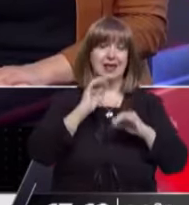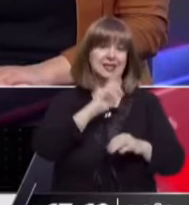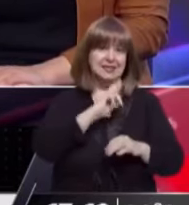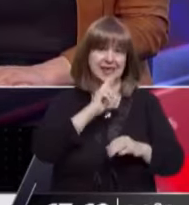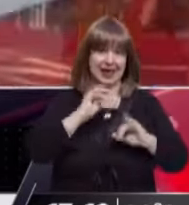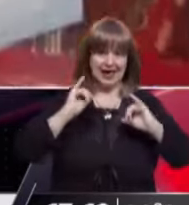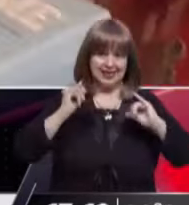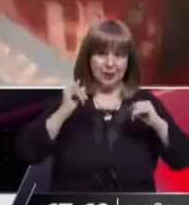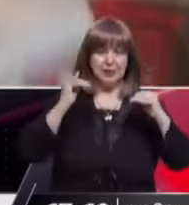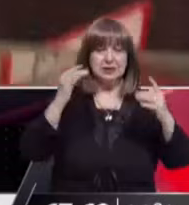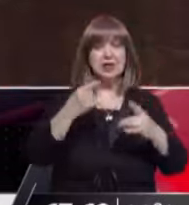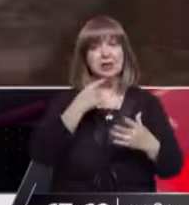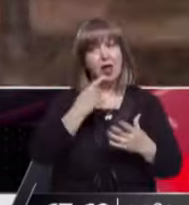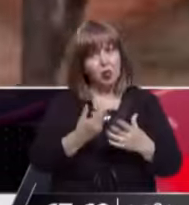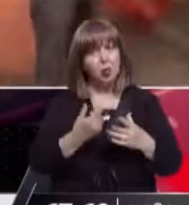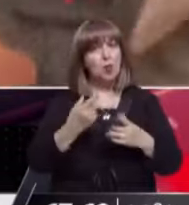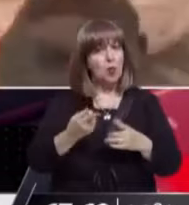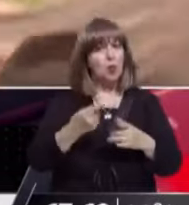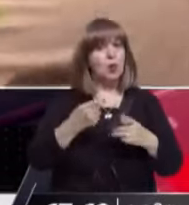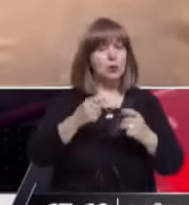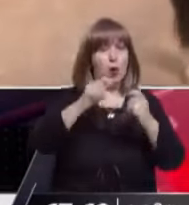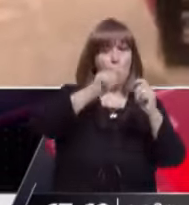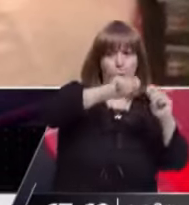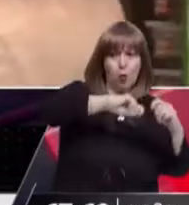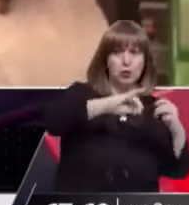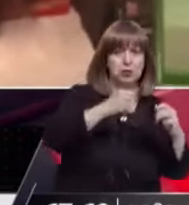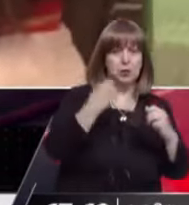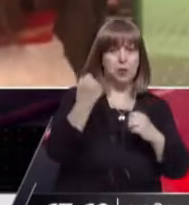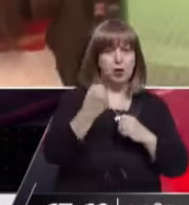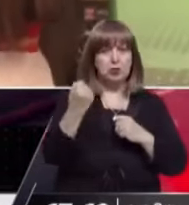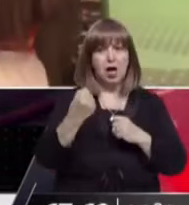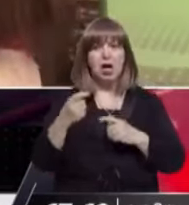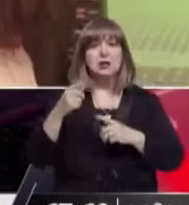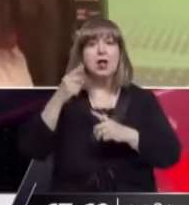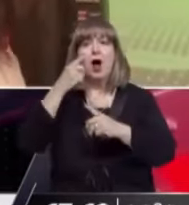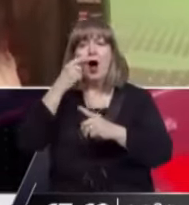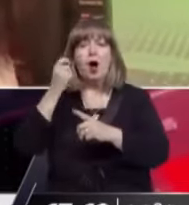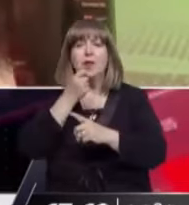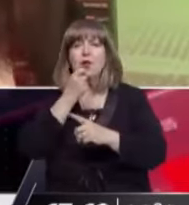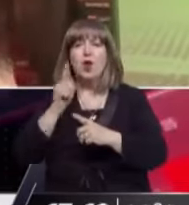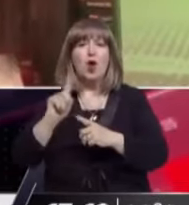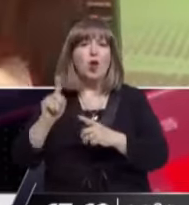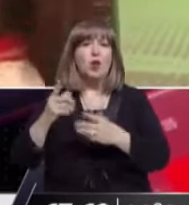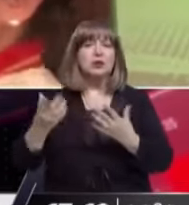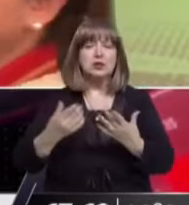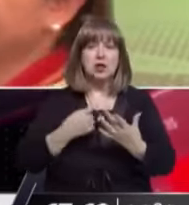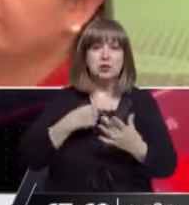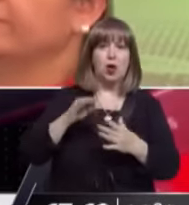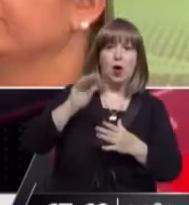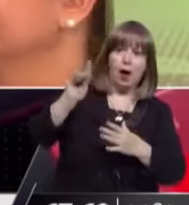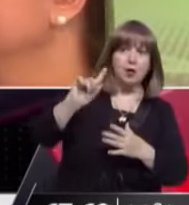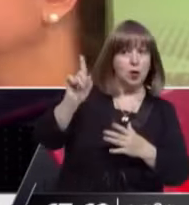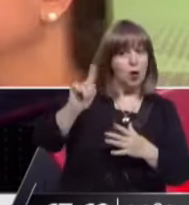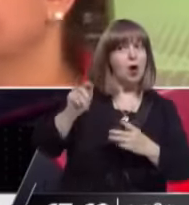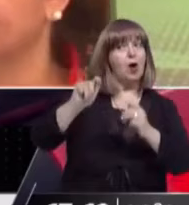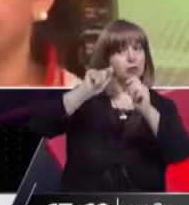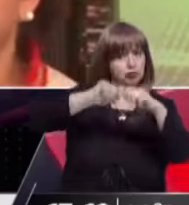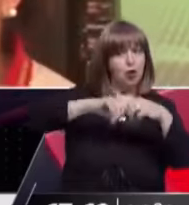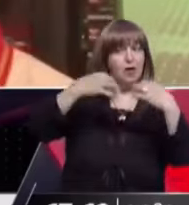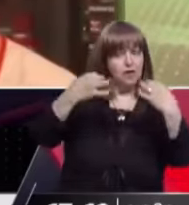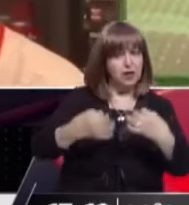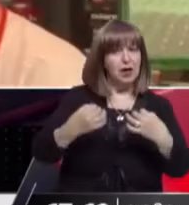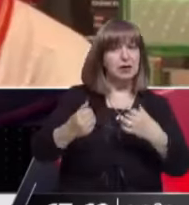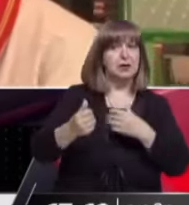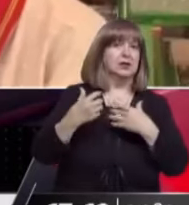usarlo. Y por ahí, de hecho, hicimos otras entrevistas también que nos decían, los hombres por ahí tampoco lo quieren usar y hay que decirles, no, tenés que usarlo para,